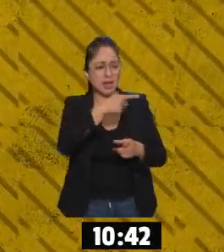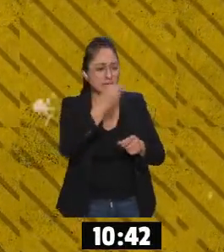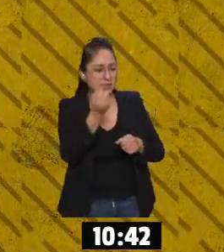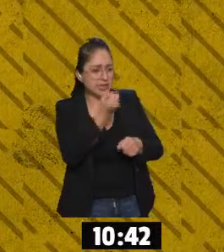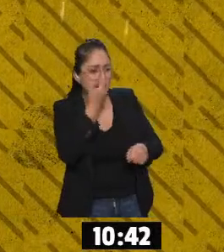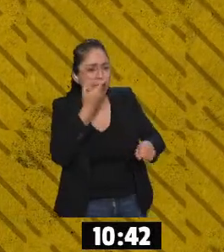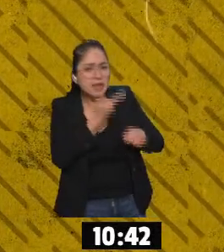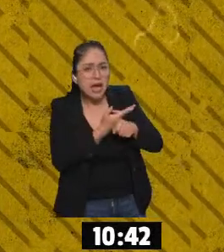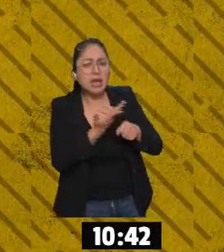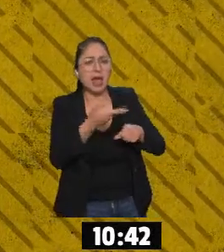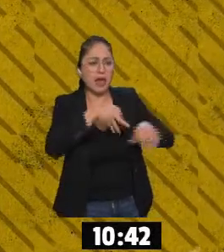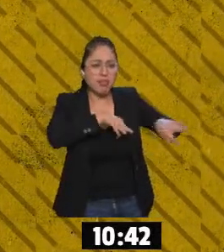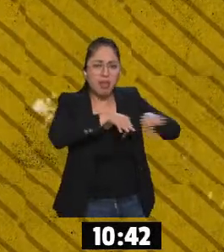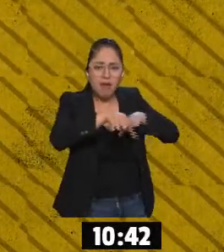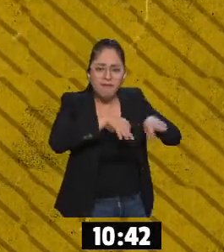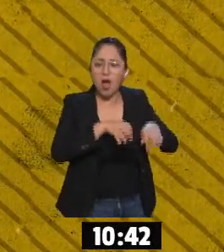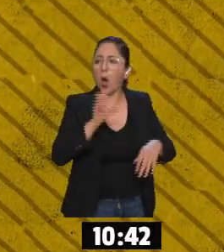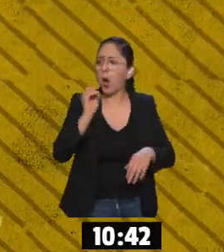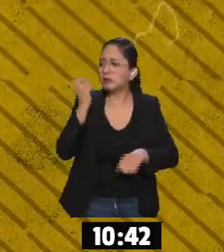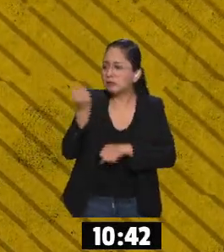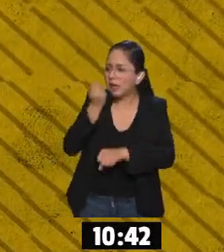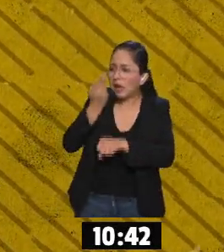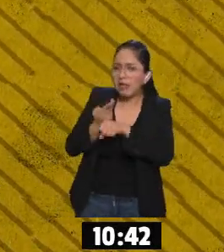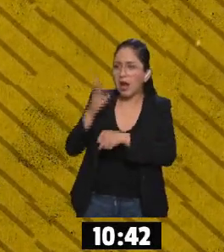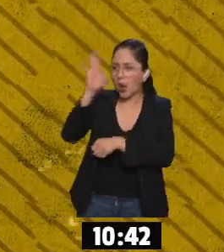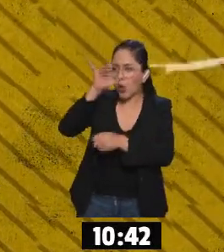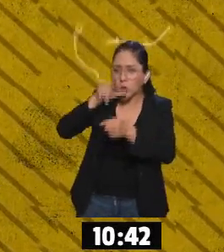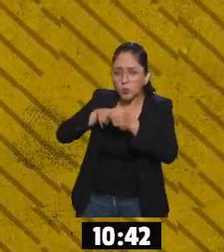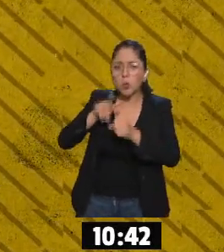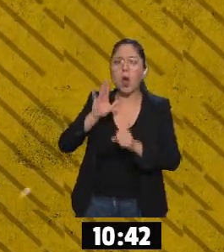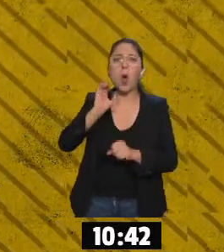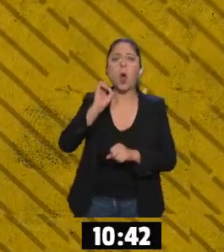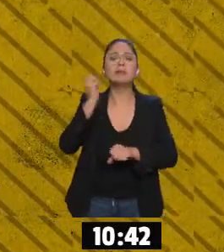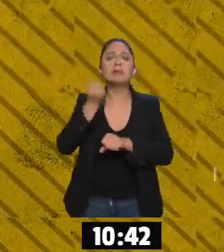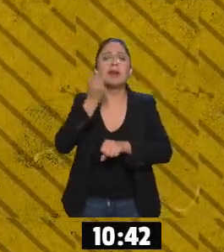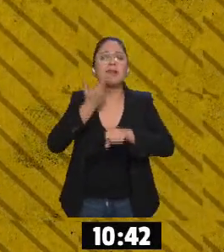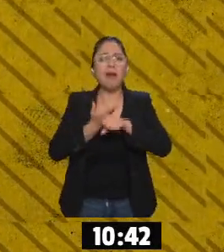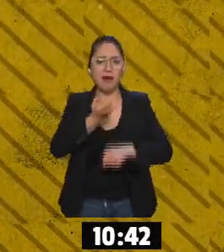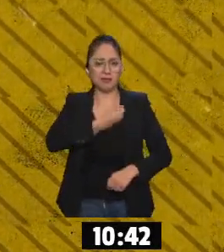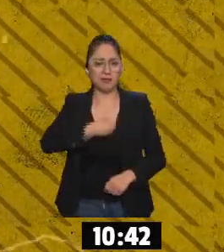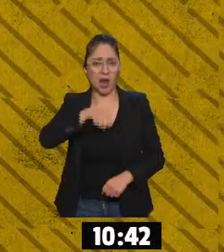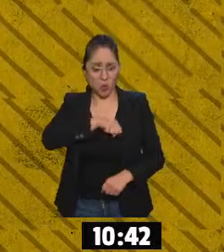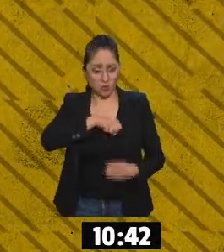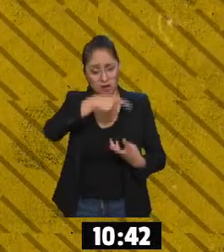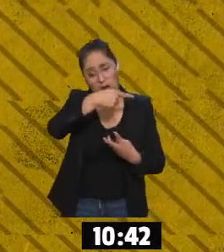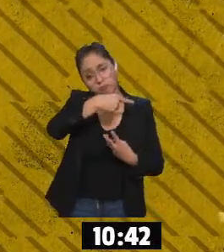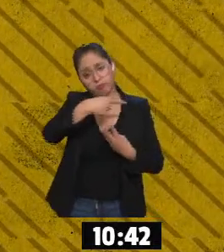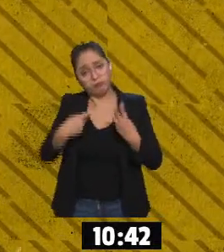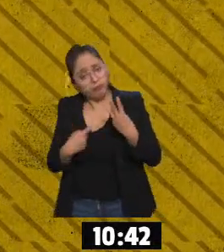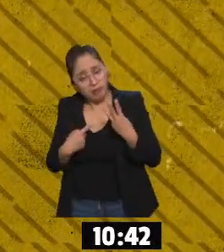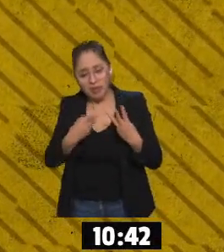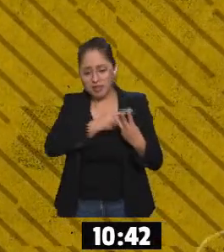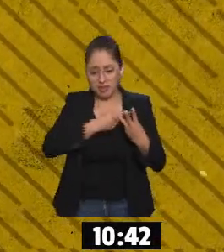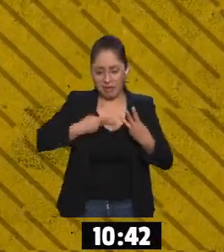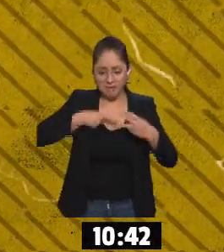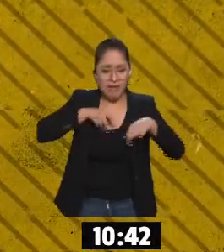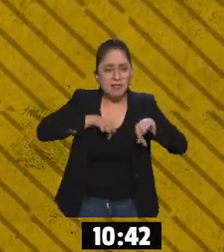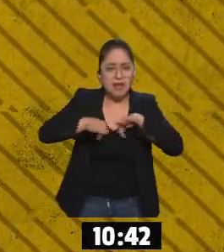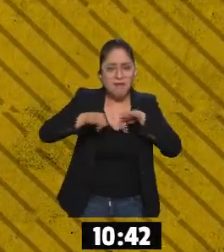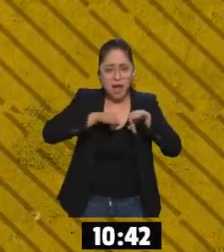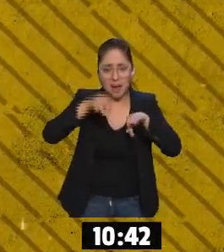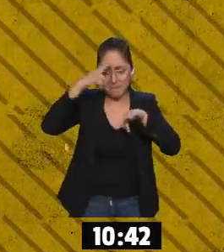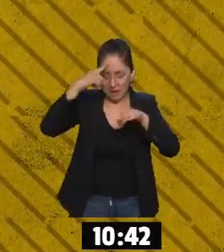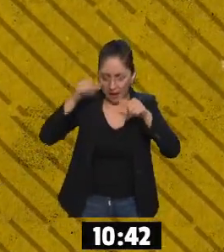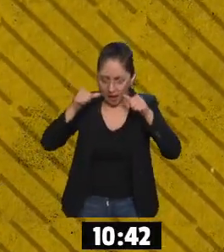por ejemplo, del trabajo o de cultura, de salud, se coordinen y actúen a favor de la